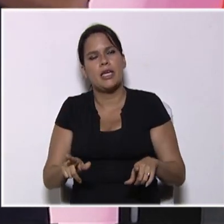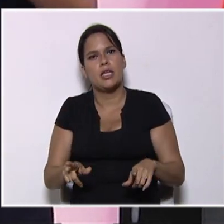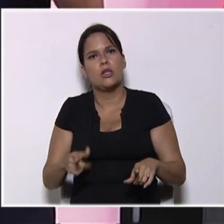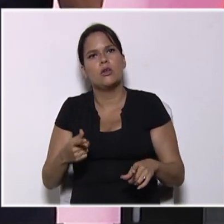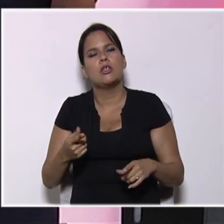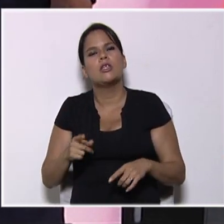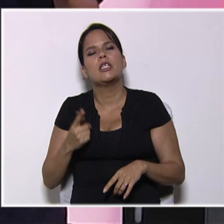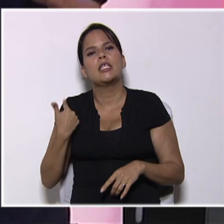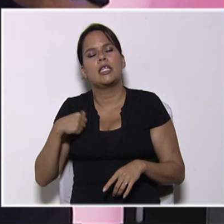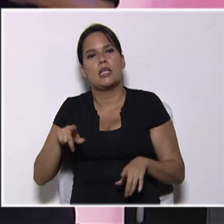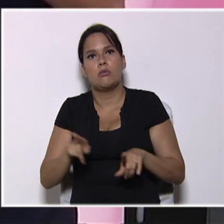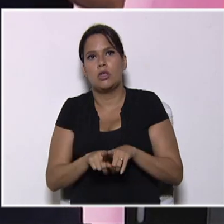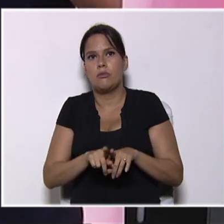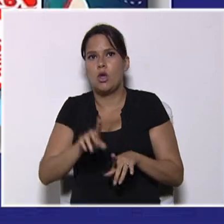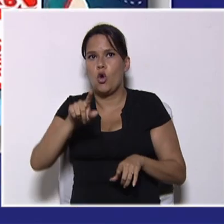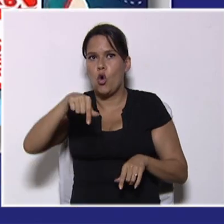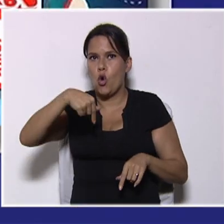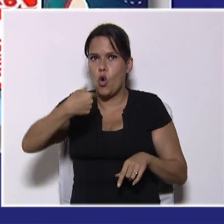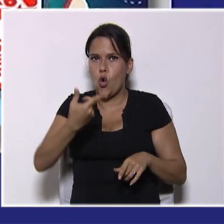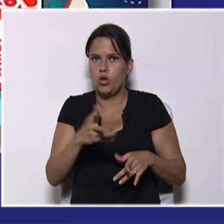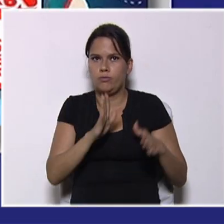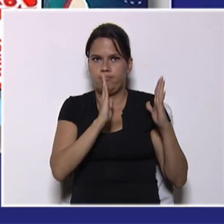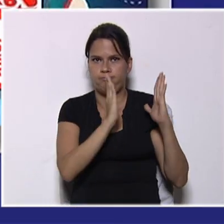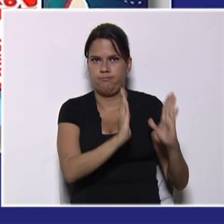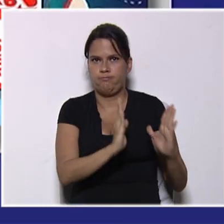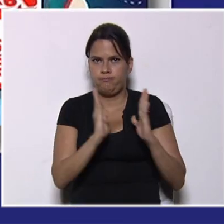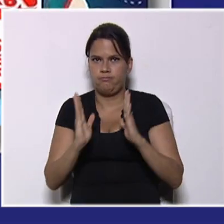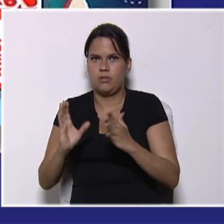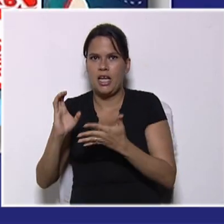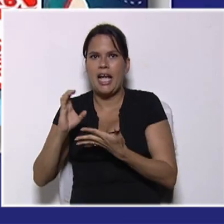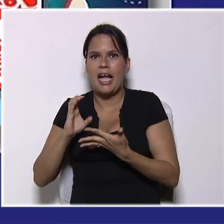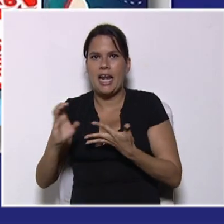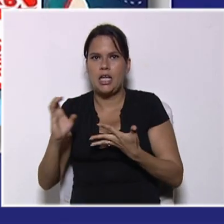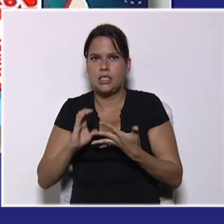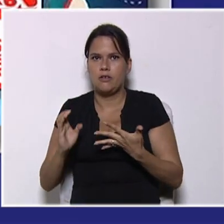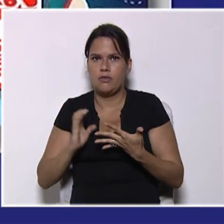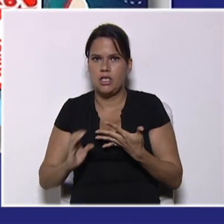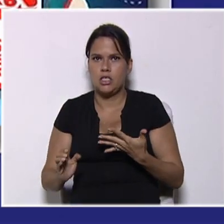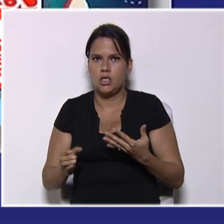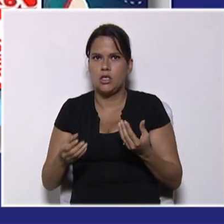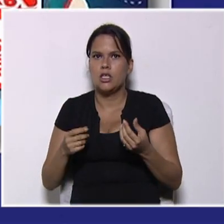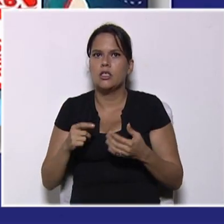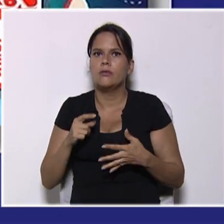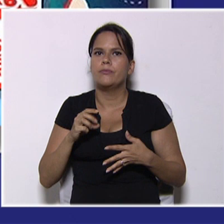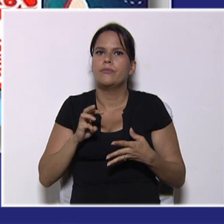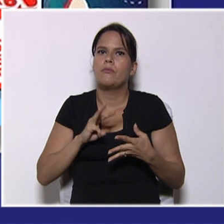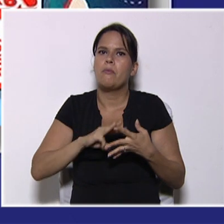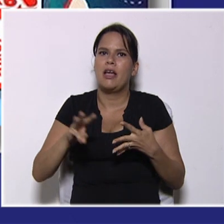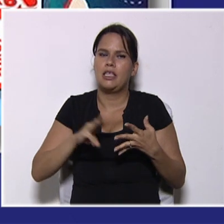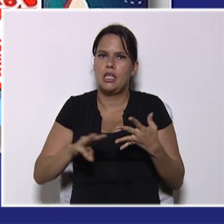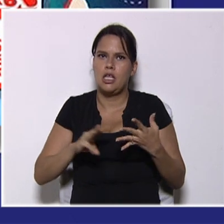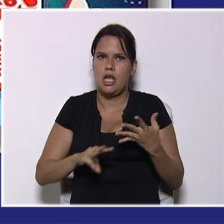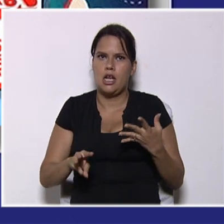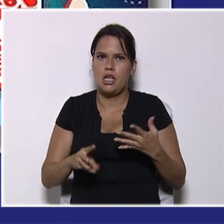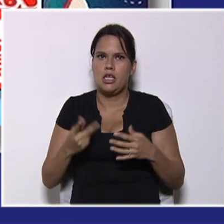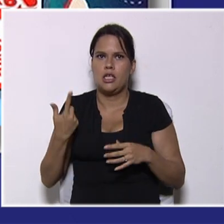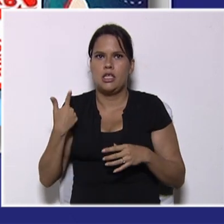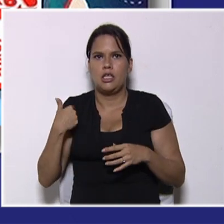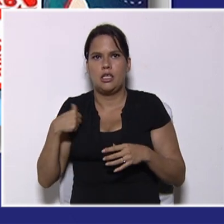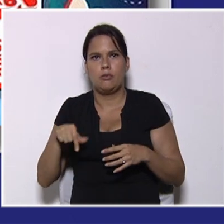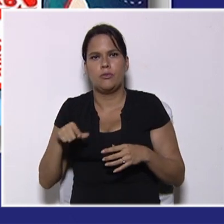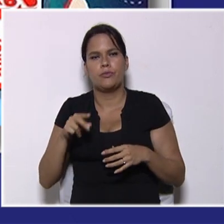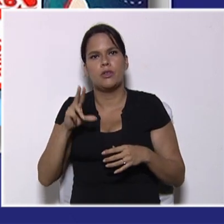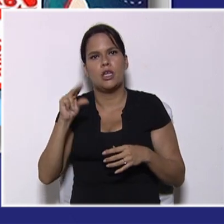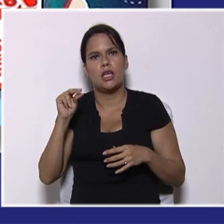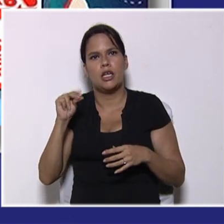tenemos otros tipos, otra clasificación de los materiales, ¿verdad? Por ejemplo, tenemos para el gris lo que son